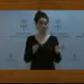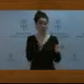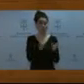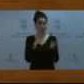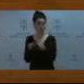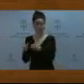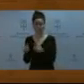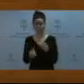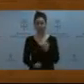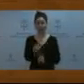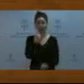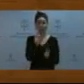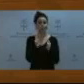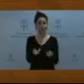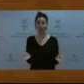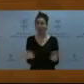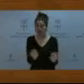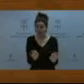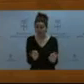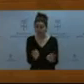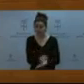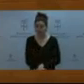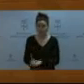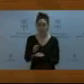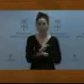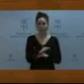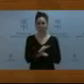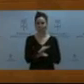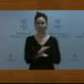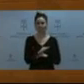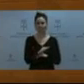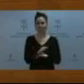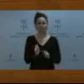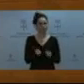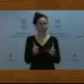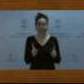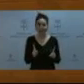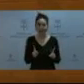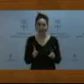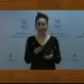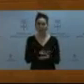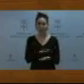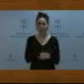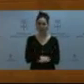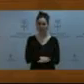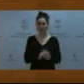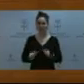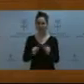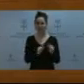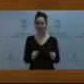todo conservacionistas, no contribuyen a serenar el debate ni a solucionar el